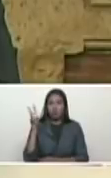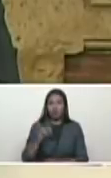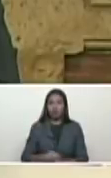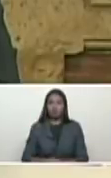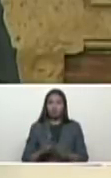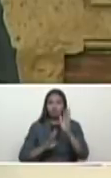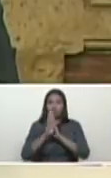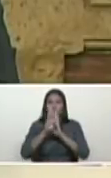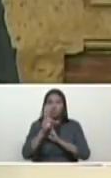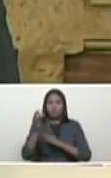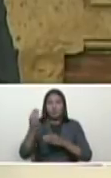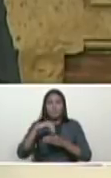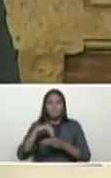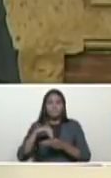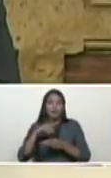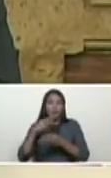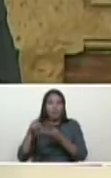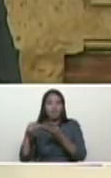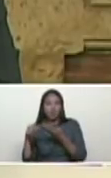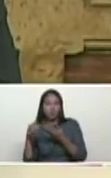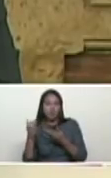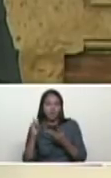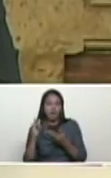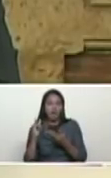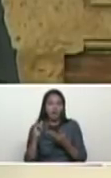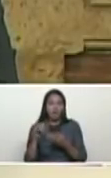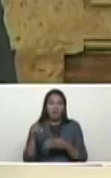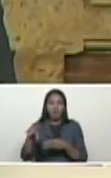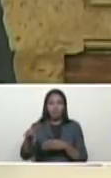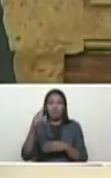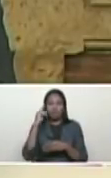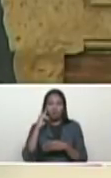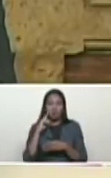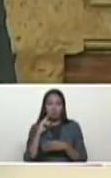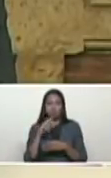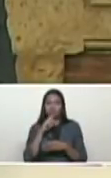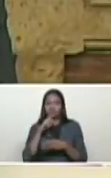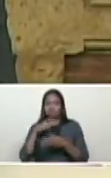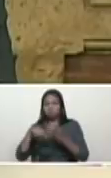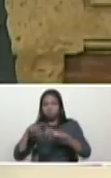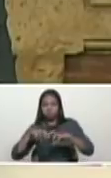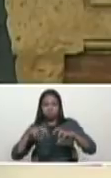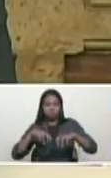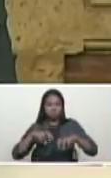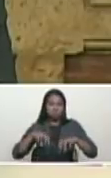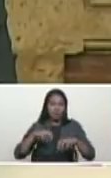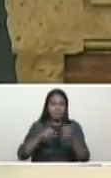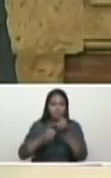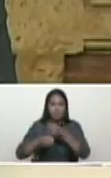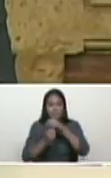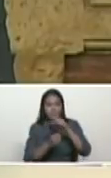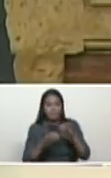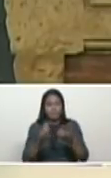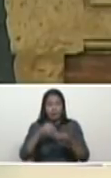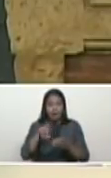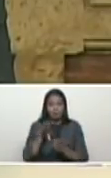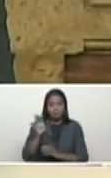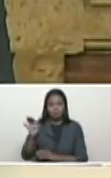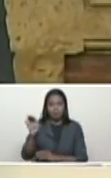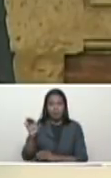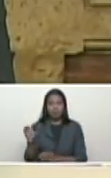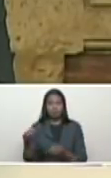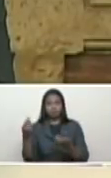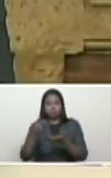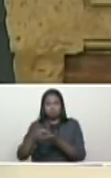producción del arco minero del orinoco al máximo nivel riqueza constante y sonante para nuestro país para sus